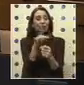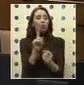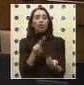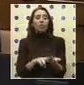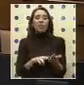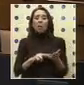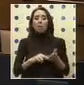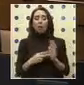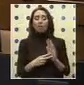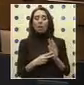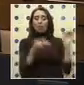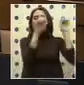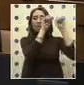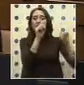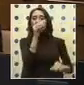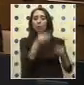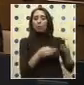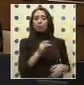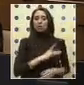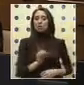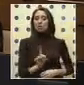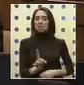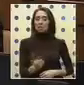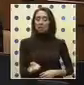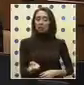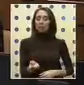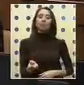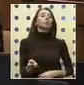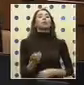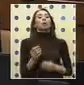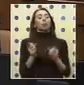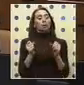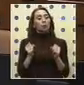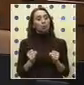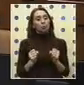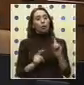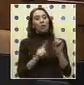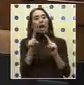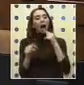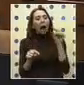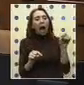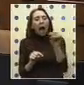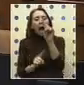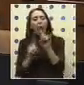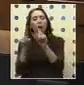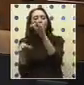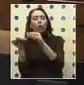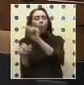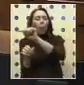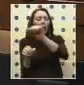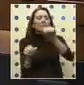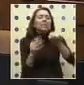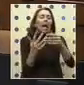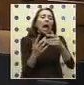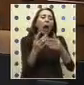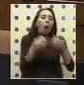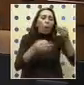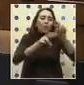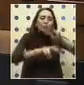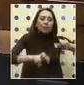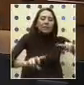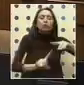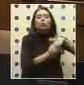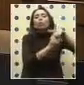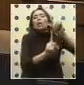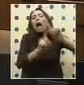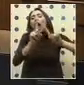problema del sistema judicial chileno. En efecto, si bien podrán citarse algunos casos judiciales puntuales que relevan en esta